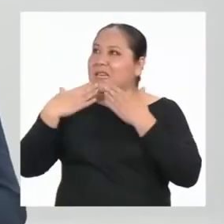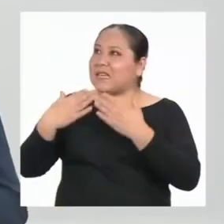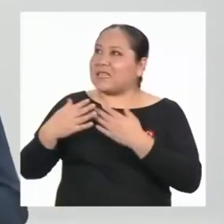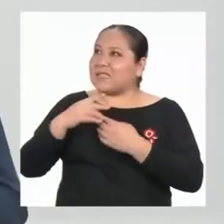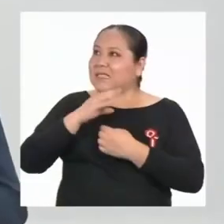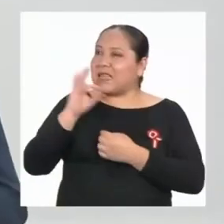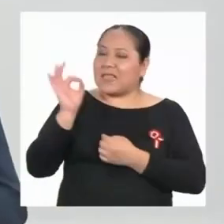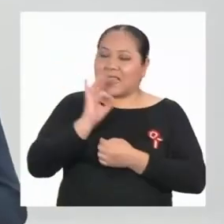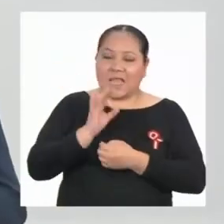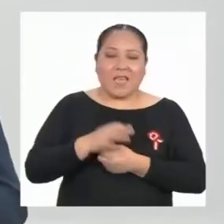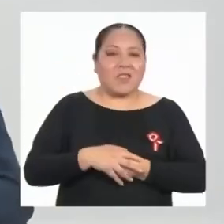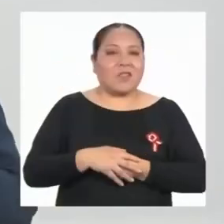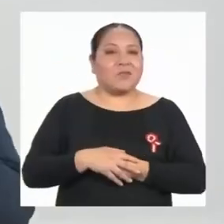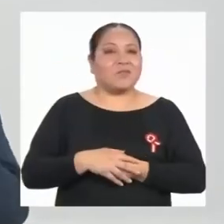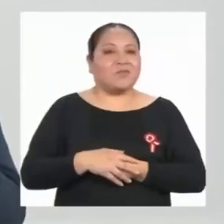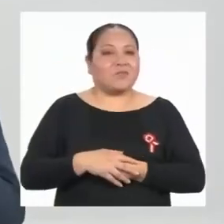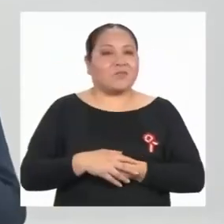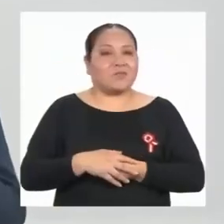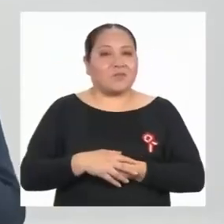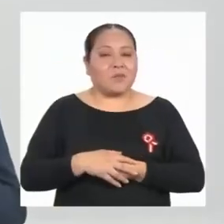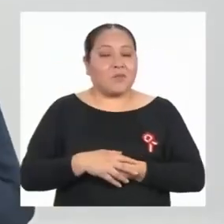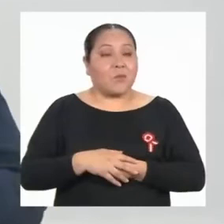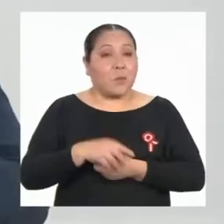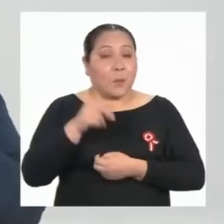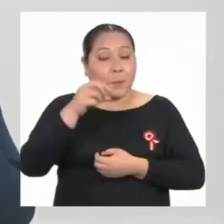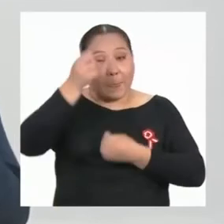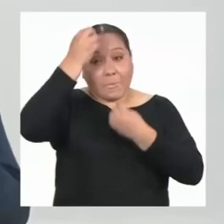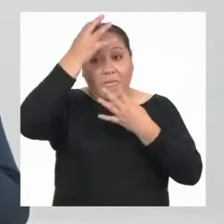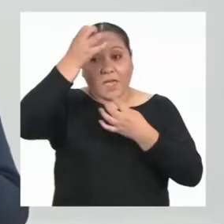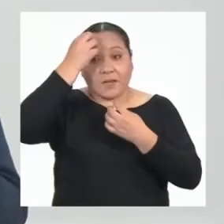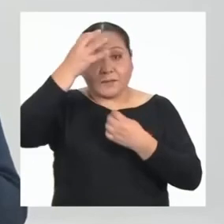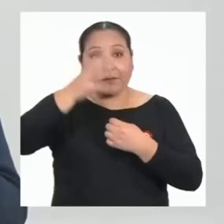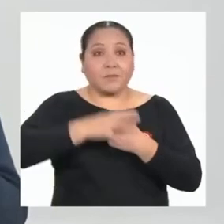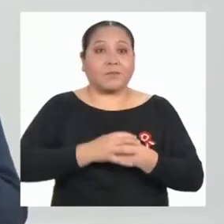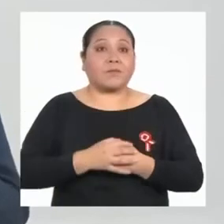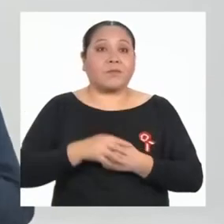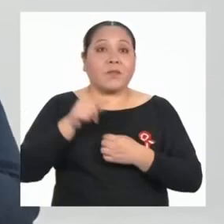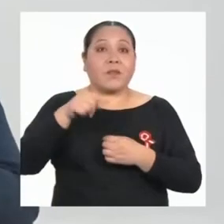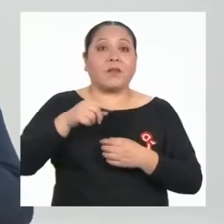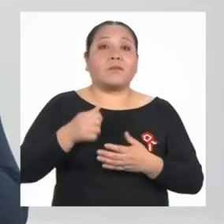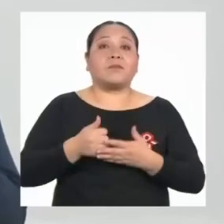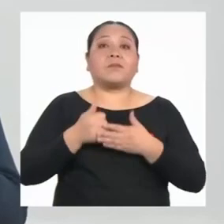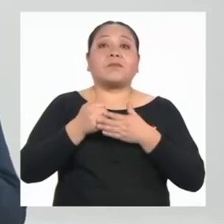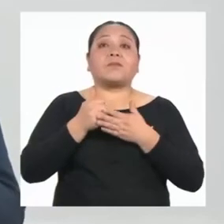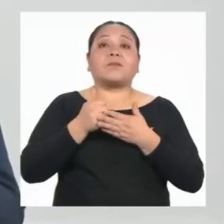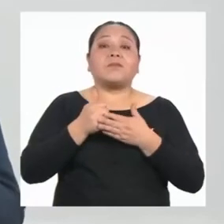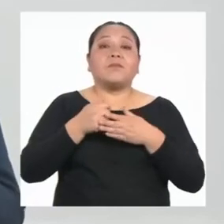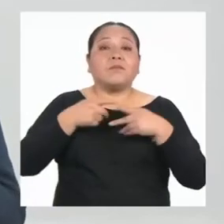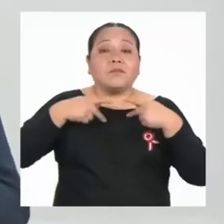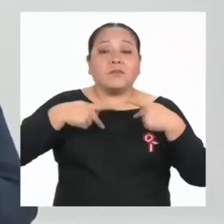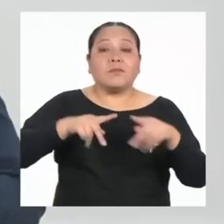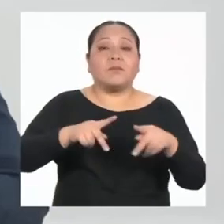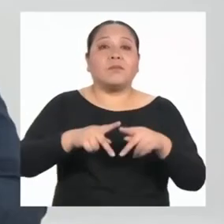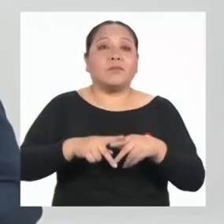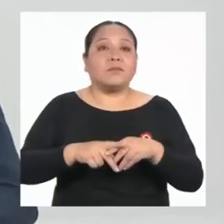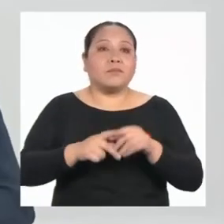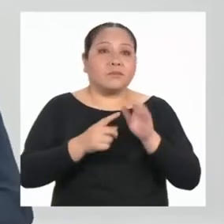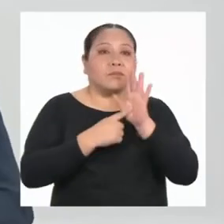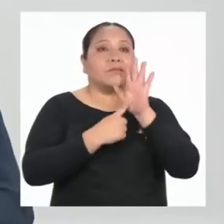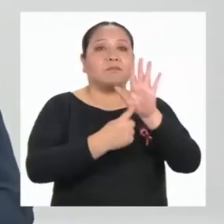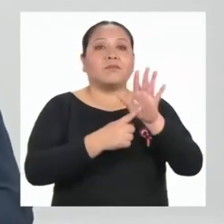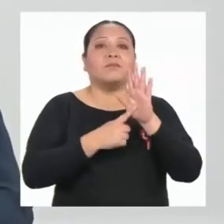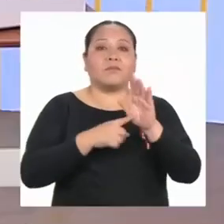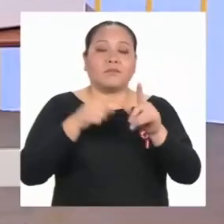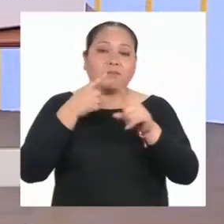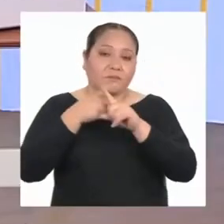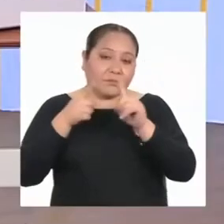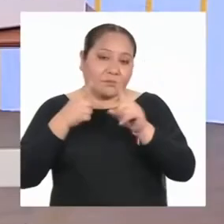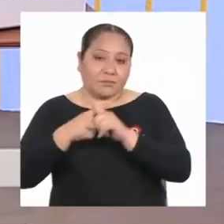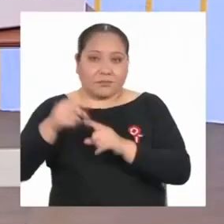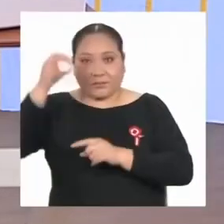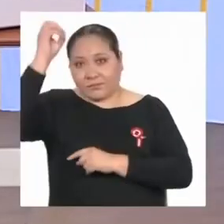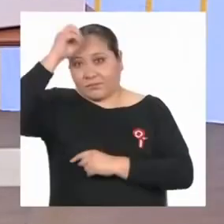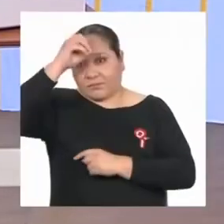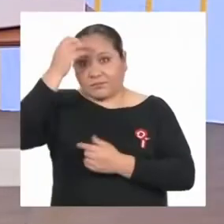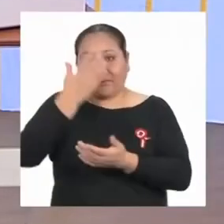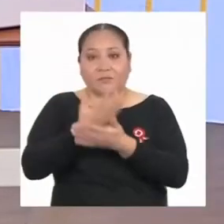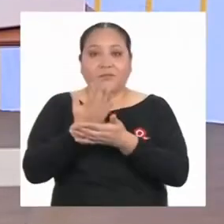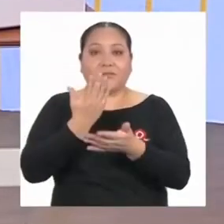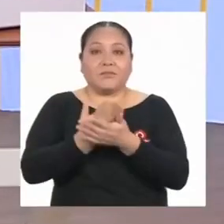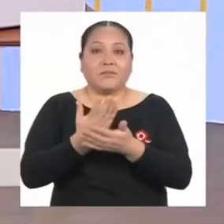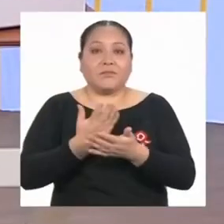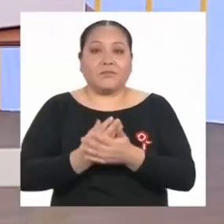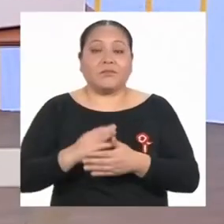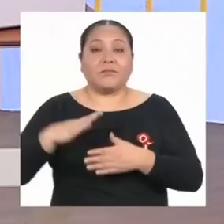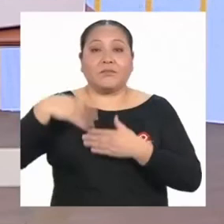Yanira. Estar informadas e informados es lo que les permitirá expresar sus opiniones y sustentarlas. En el